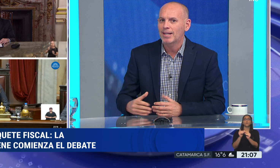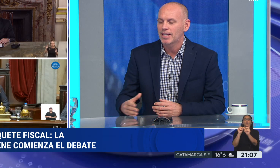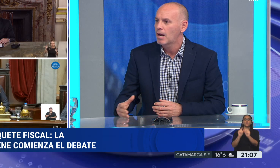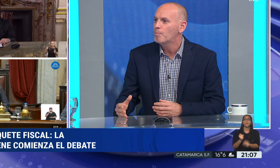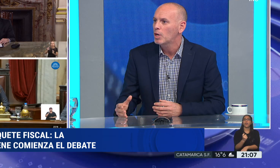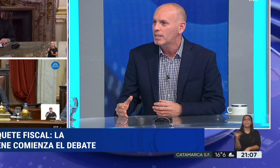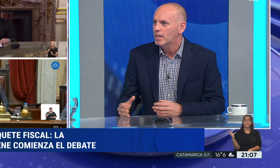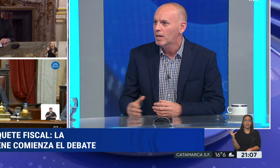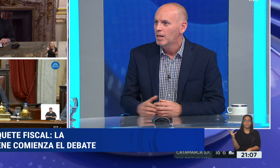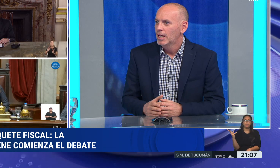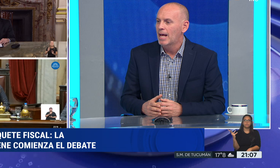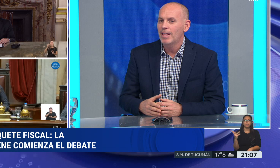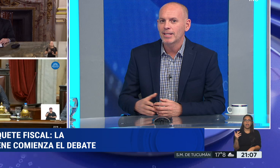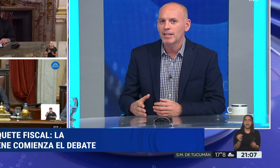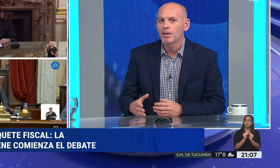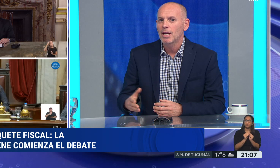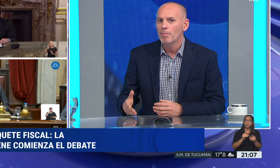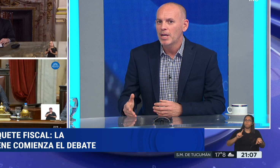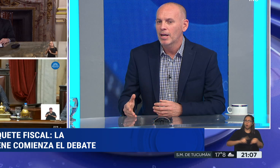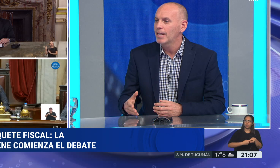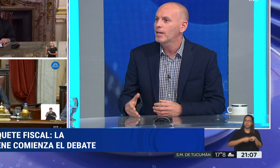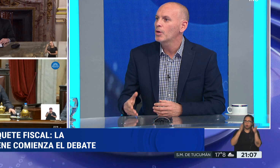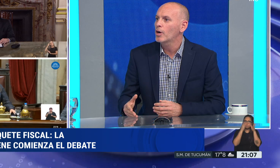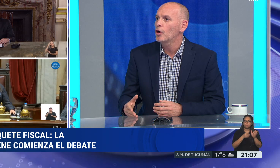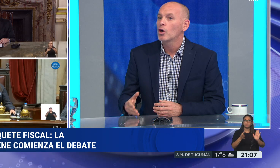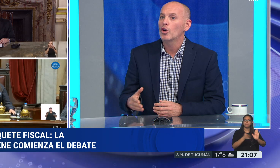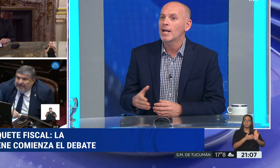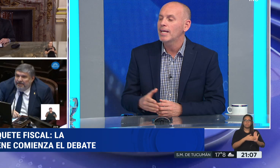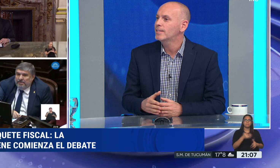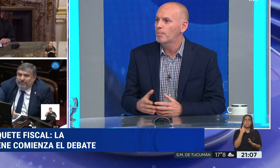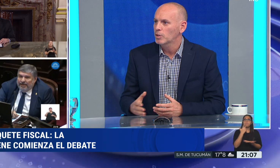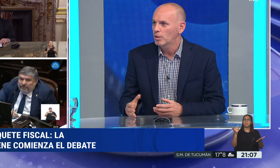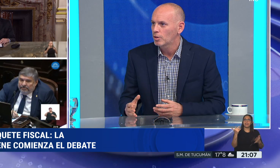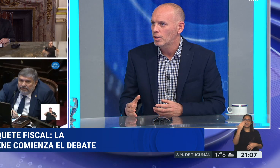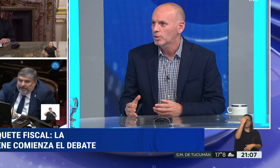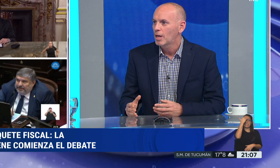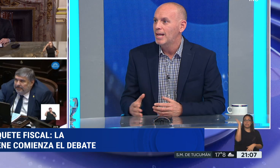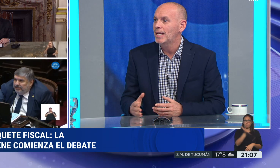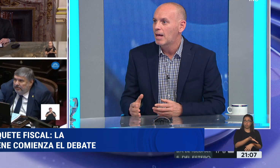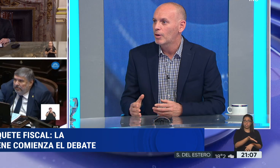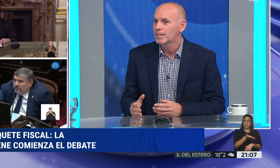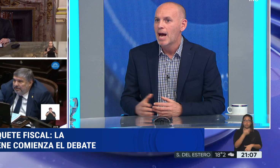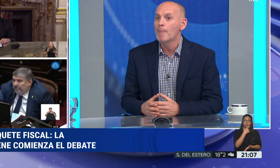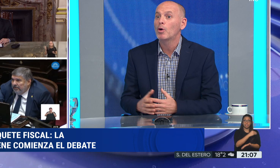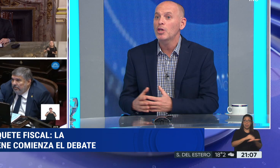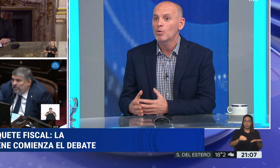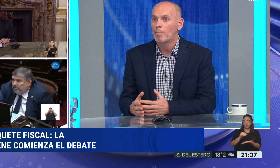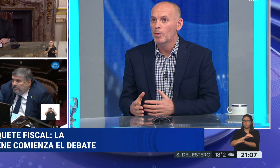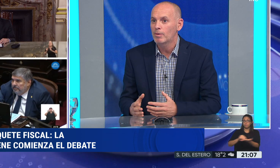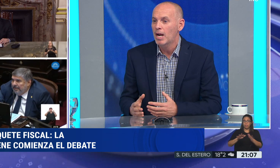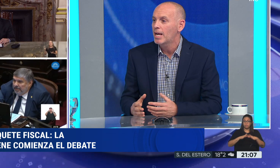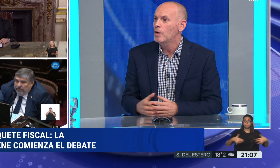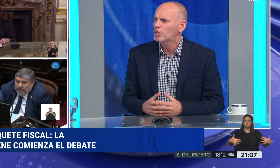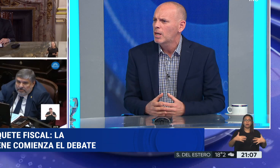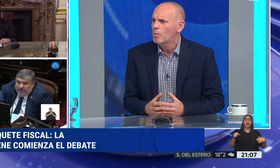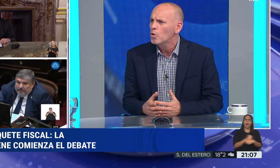primera es la señal política, la de decir, mire, este gobierno con el 15% de los legisladores ha podido aprobar